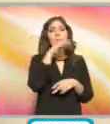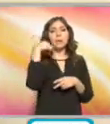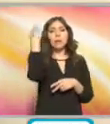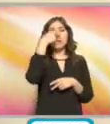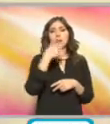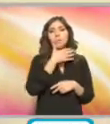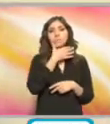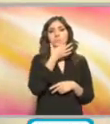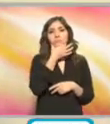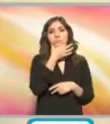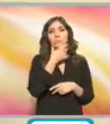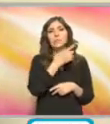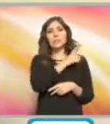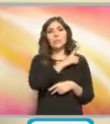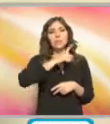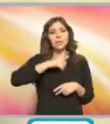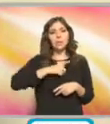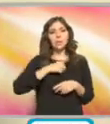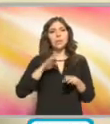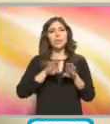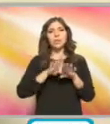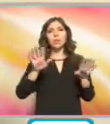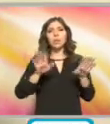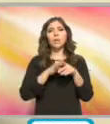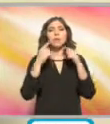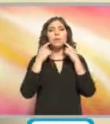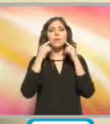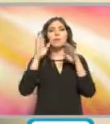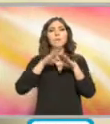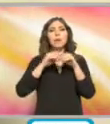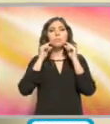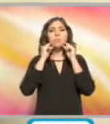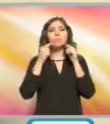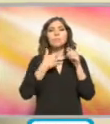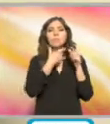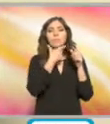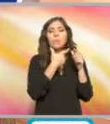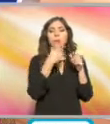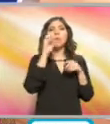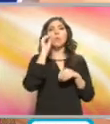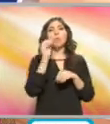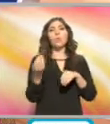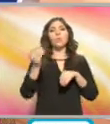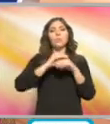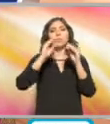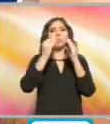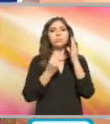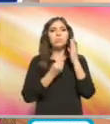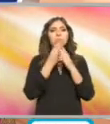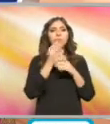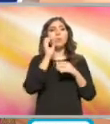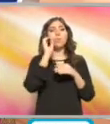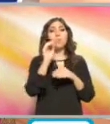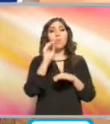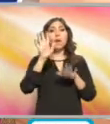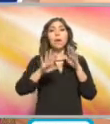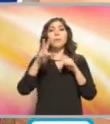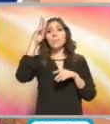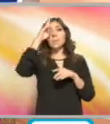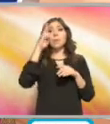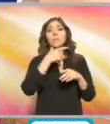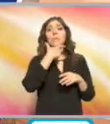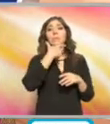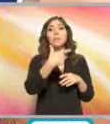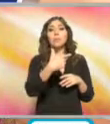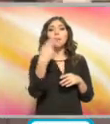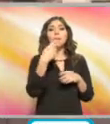mandíbula, en donde les tenemos que hacer o un avance de la mandíbula o la colocación de un implante o a veces también es el retroceso de Claro, este. a veces